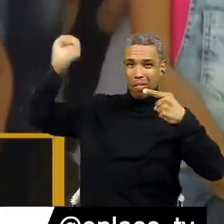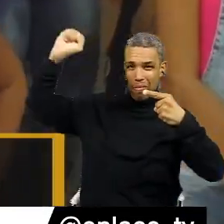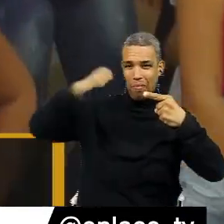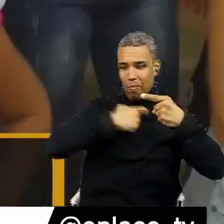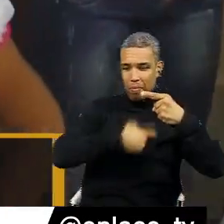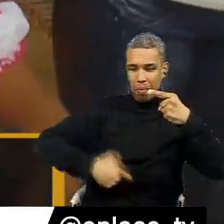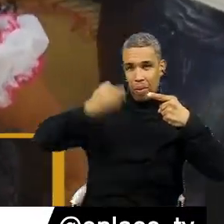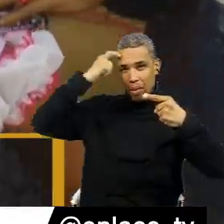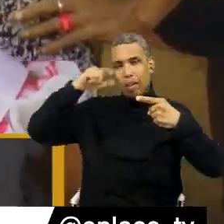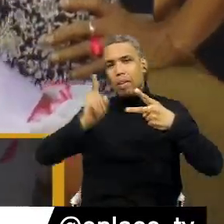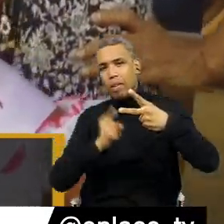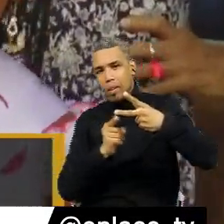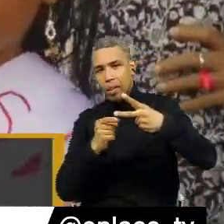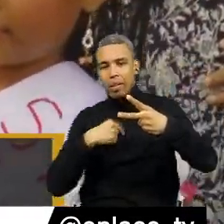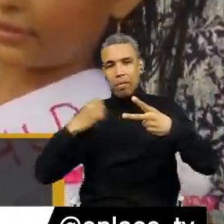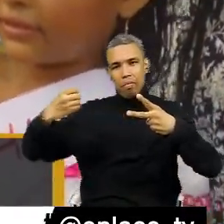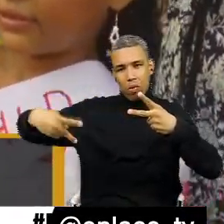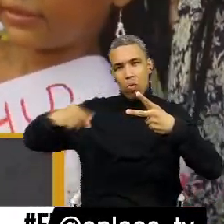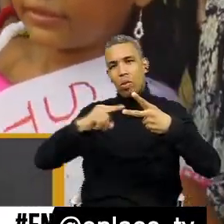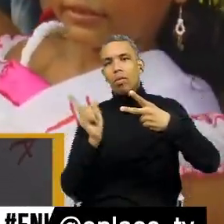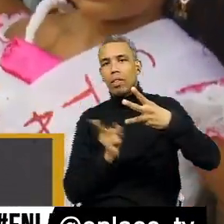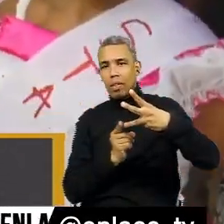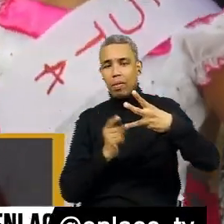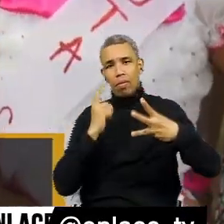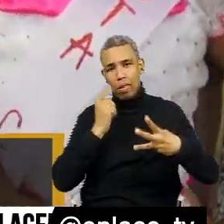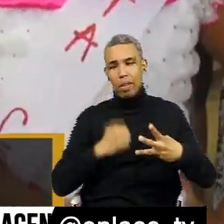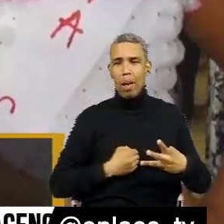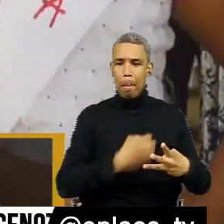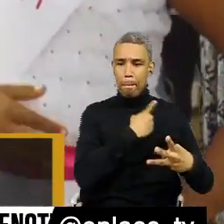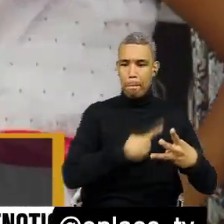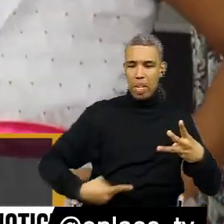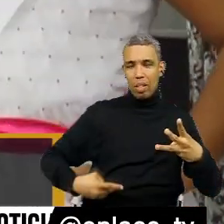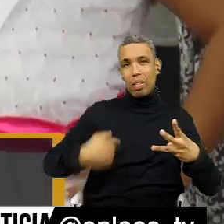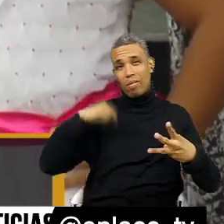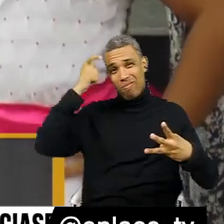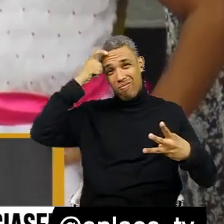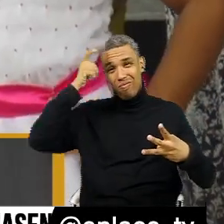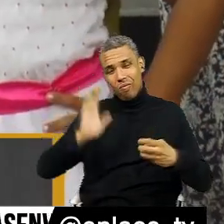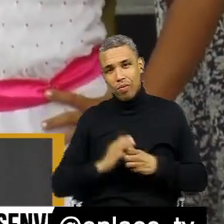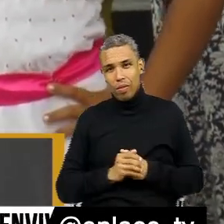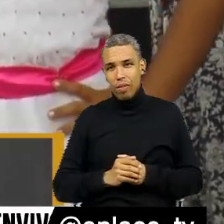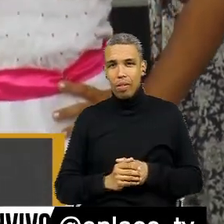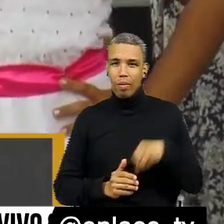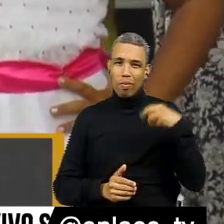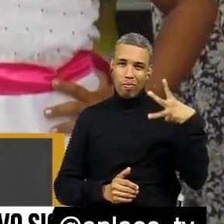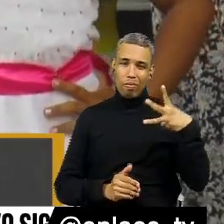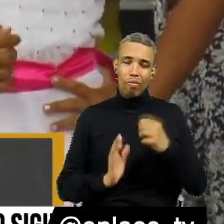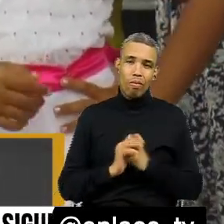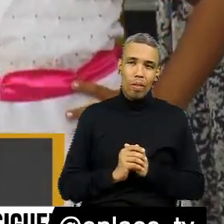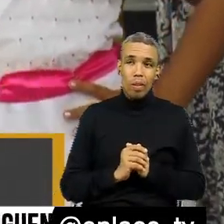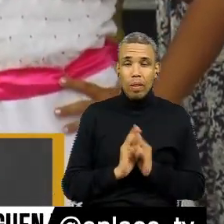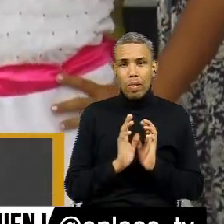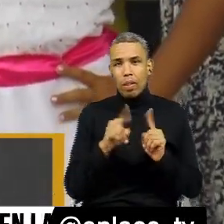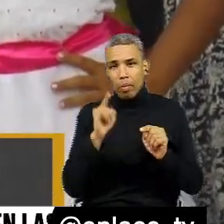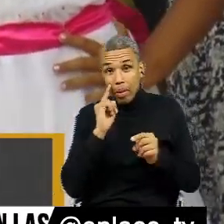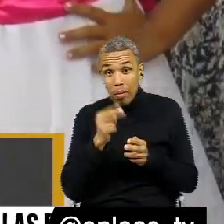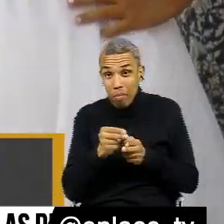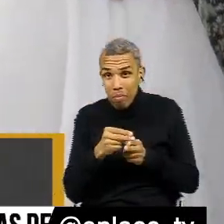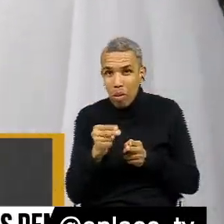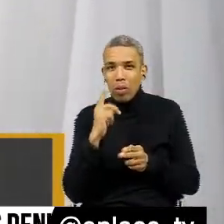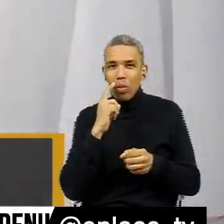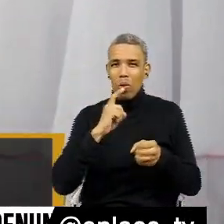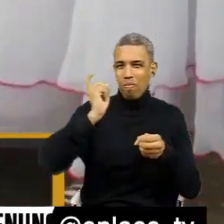del barrio, la princesa y la virreina. Son las 3 candidatas y esperamos hacer partícipes también de lo del reinado del petróleo. Bueno,